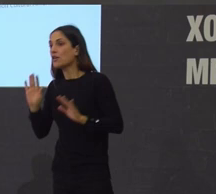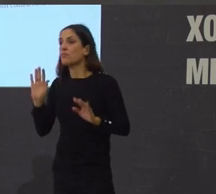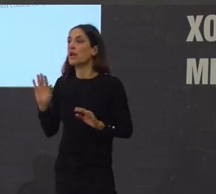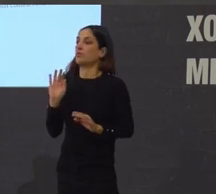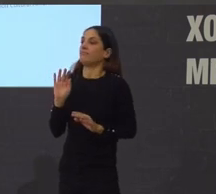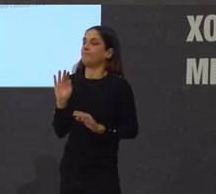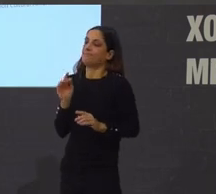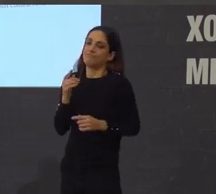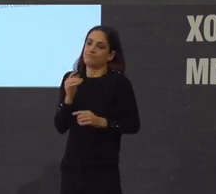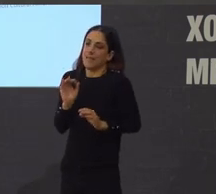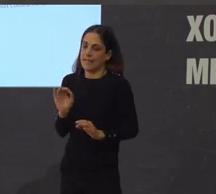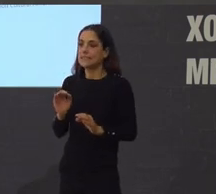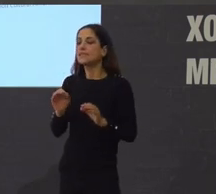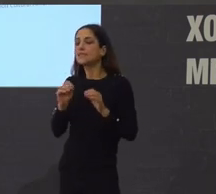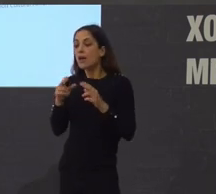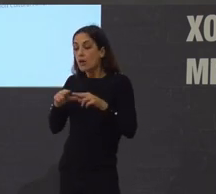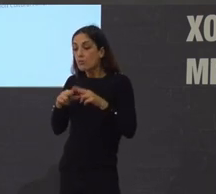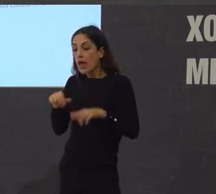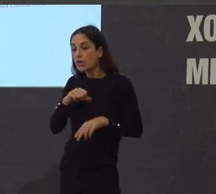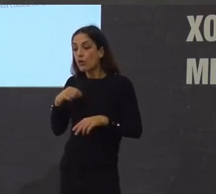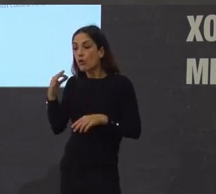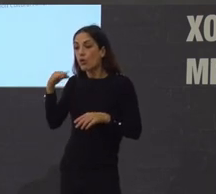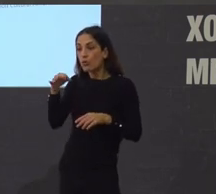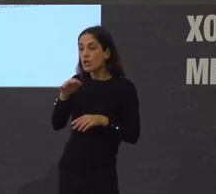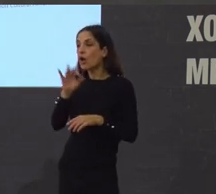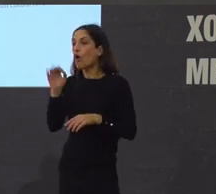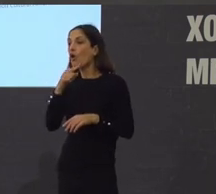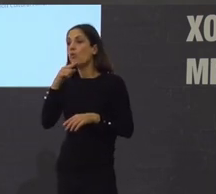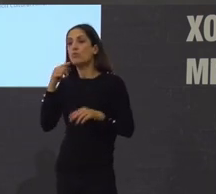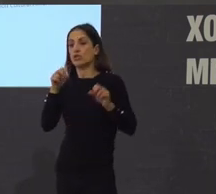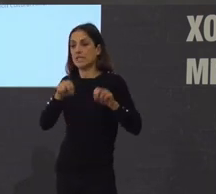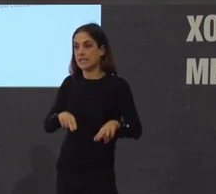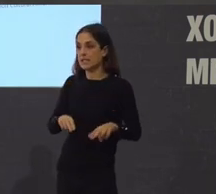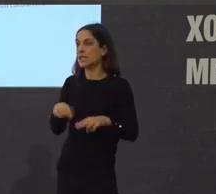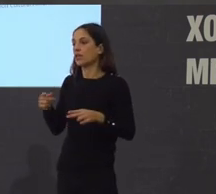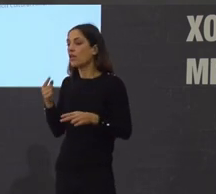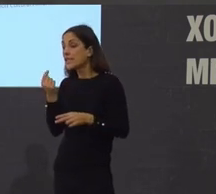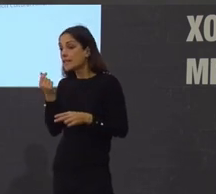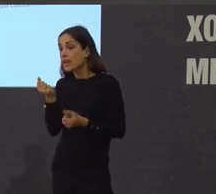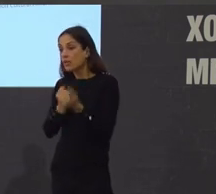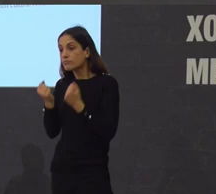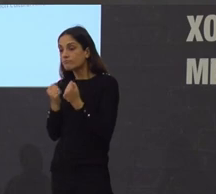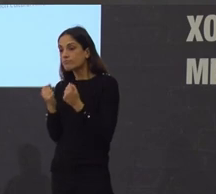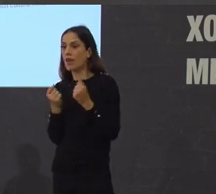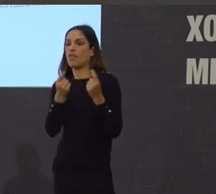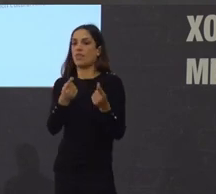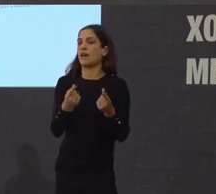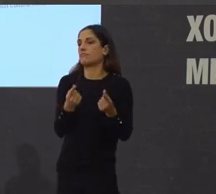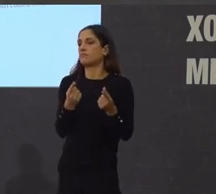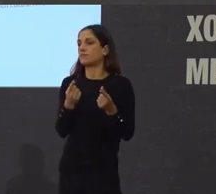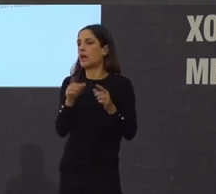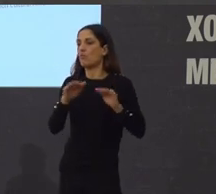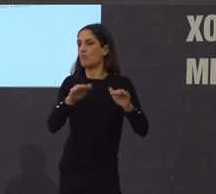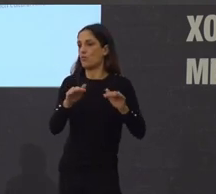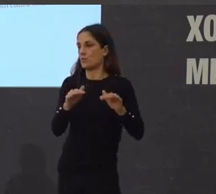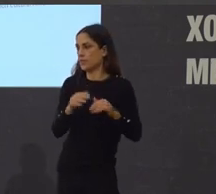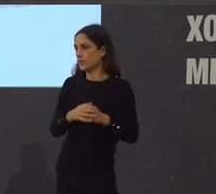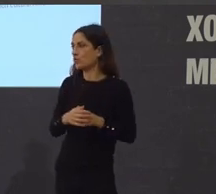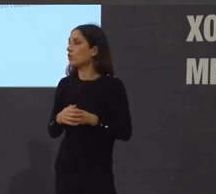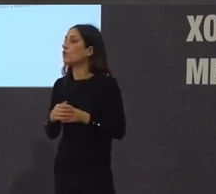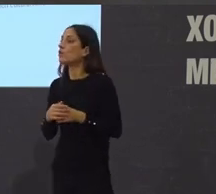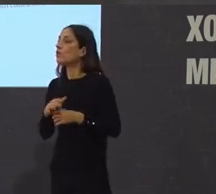ingresada se para como donativo o un movimiento de un subsidio combatiente era un gravamen